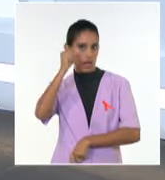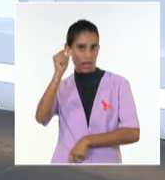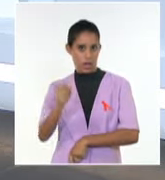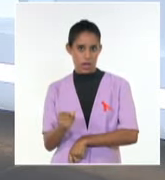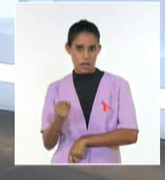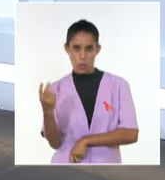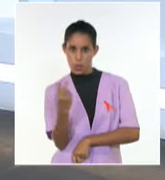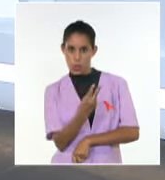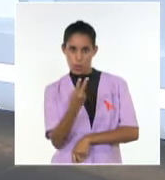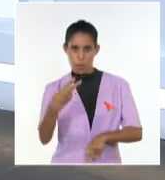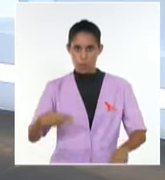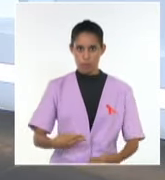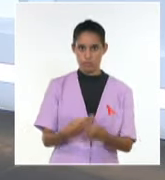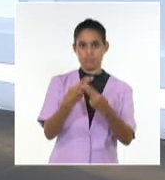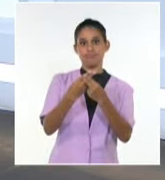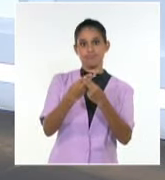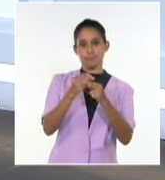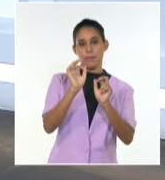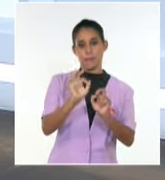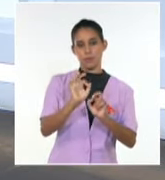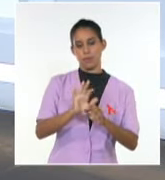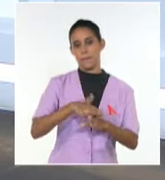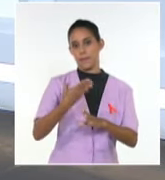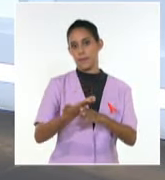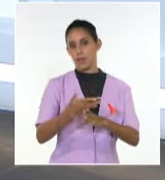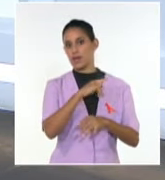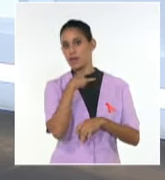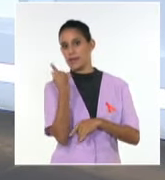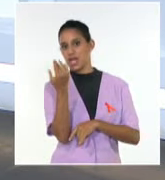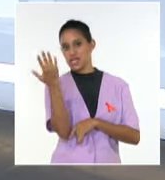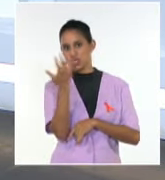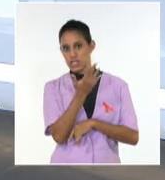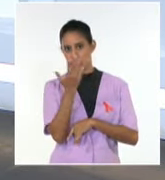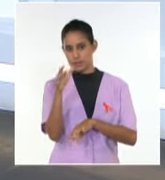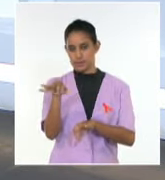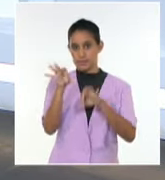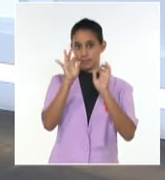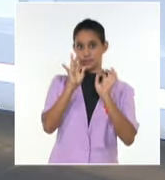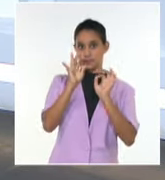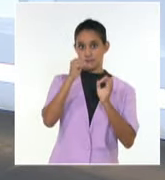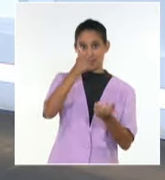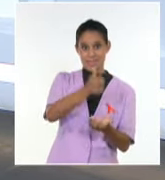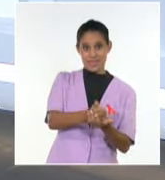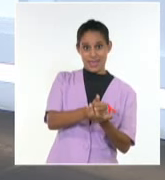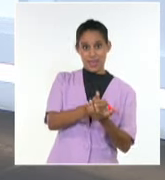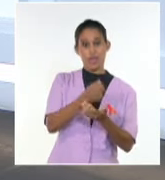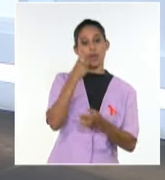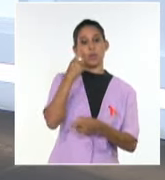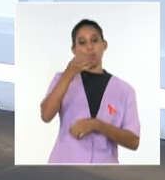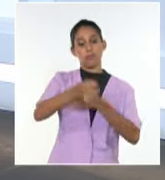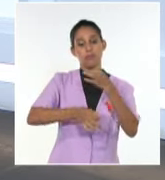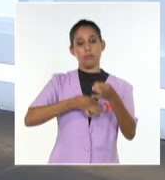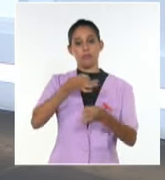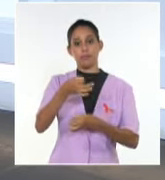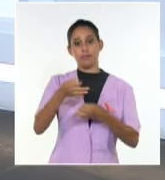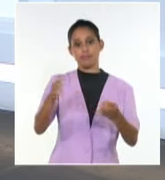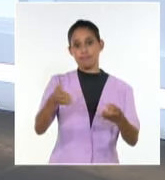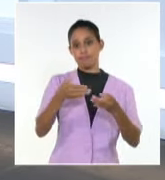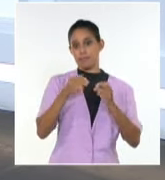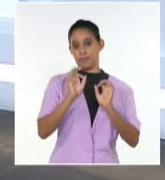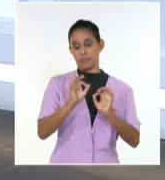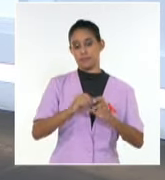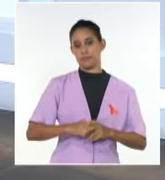inicial de la ronda de eliminación. Precisamente desde París tenemos el contacto con nuestro colega Pavel